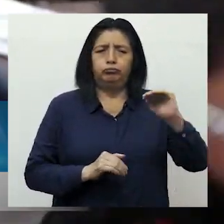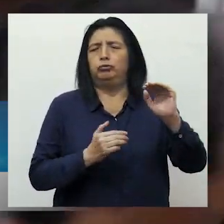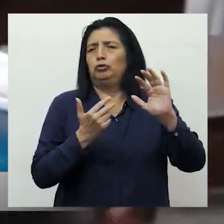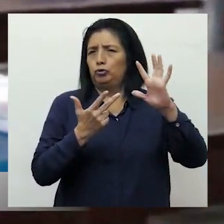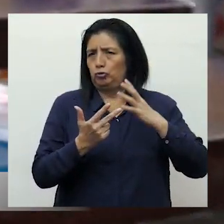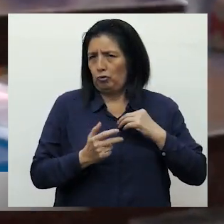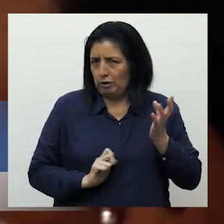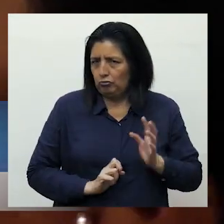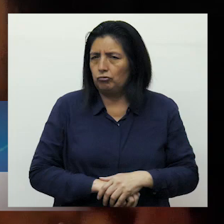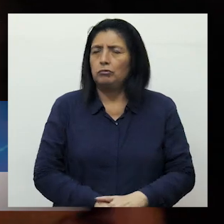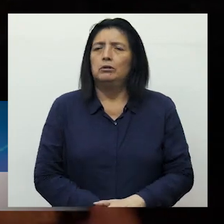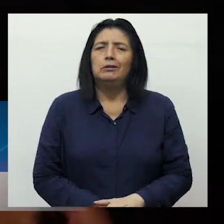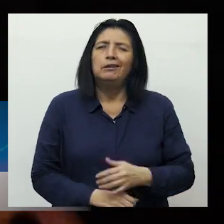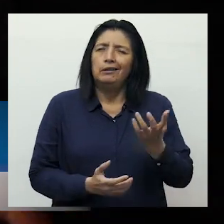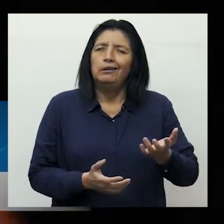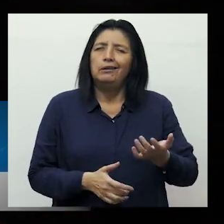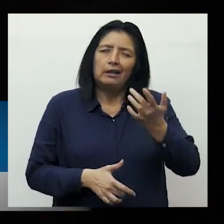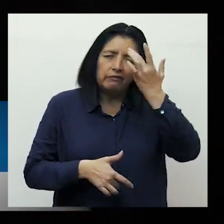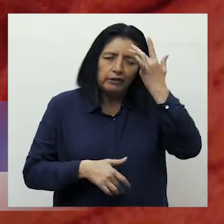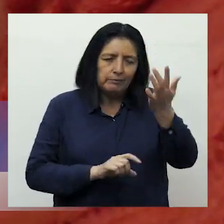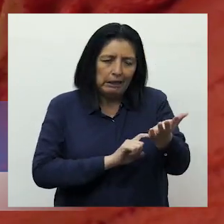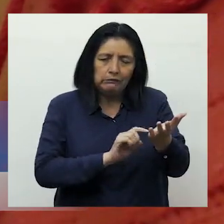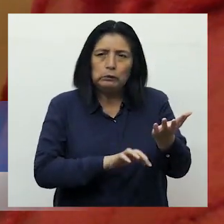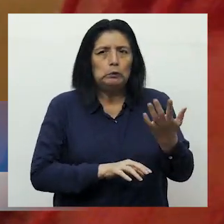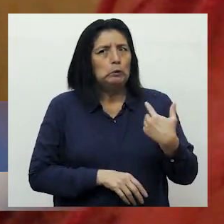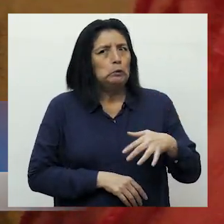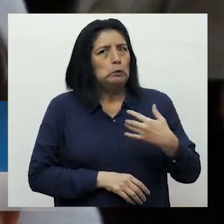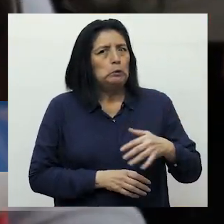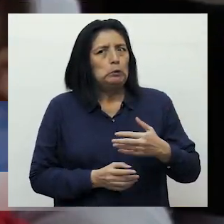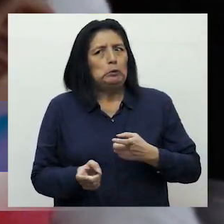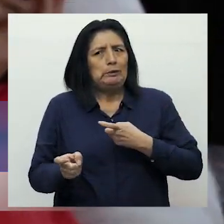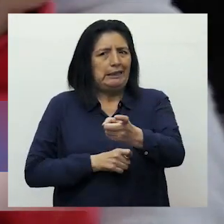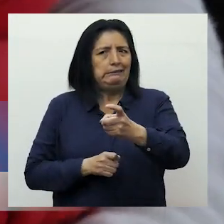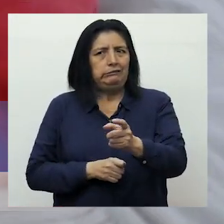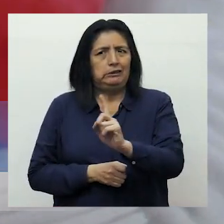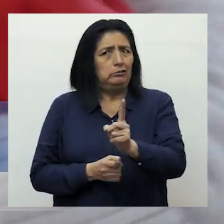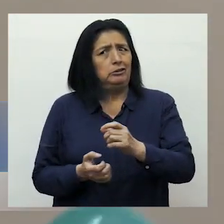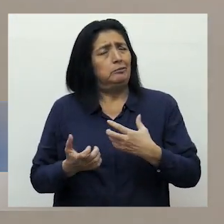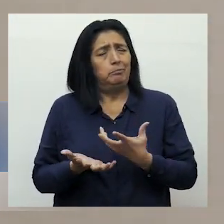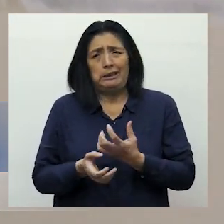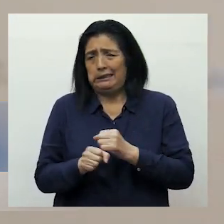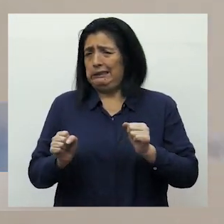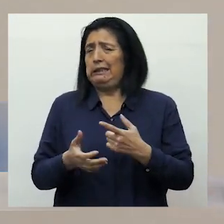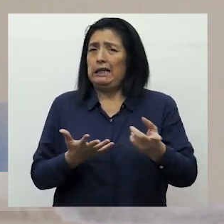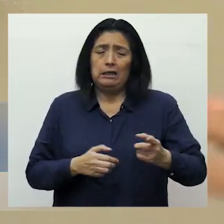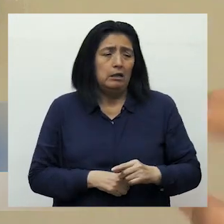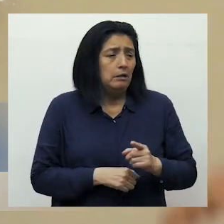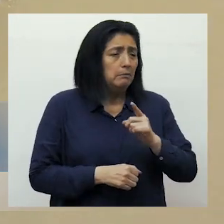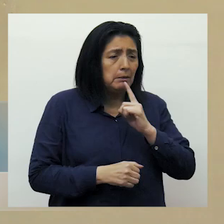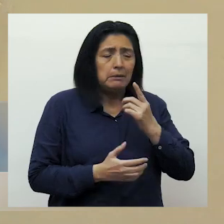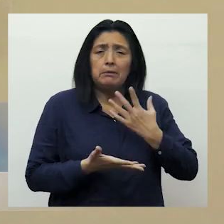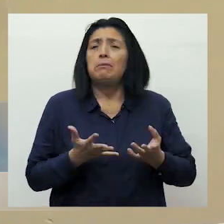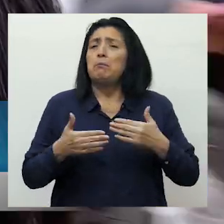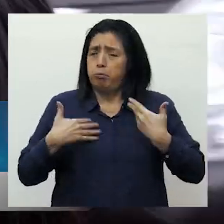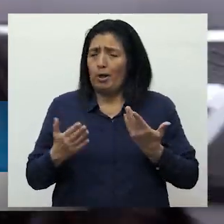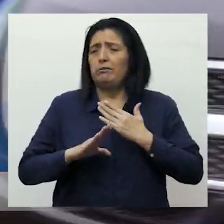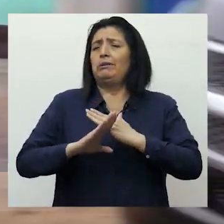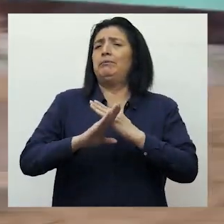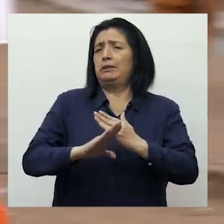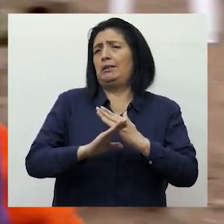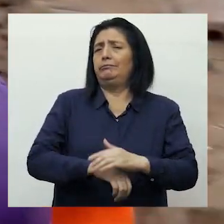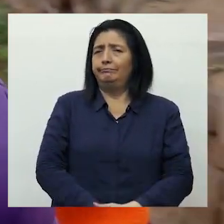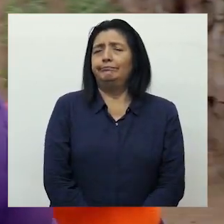vida. La anemia provoca un daño irreversible y las madres y padres de familia pueden evitarlo.